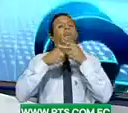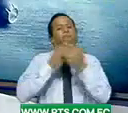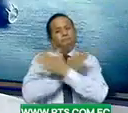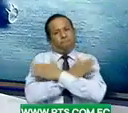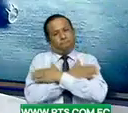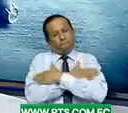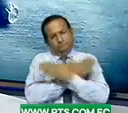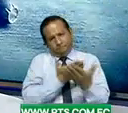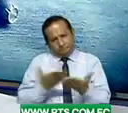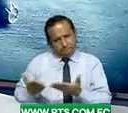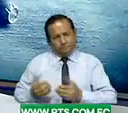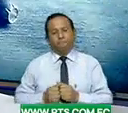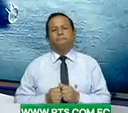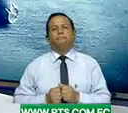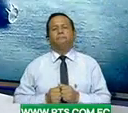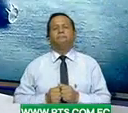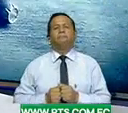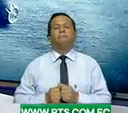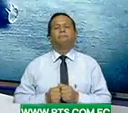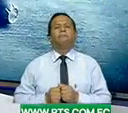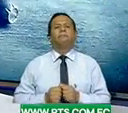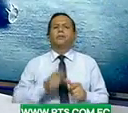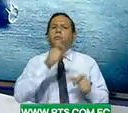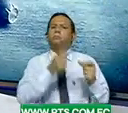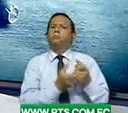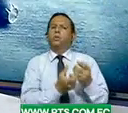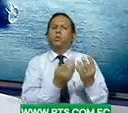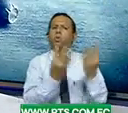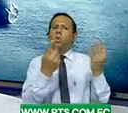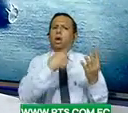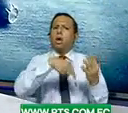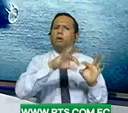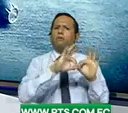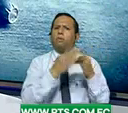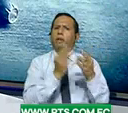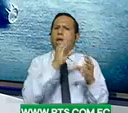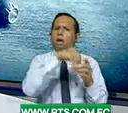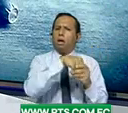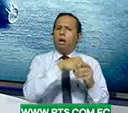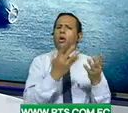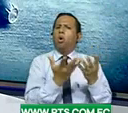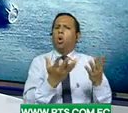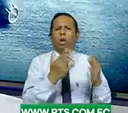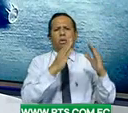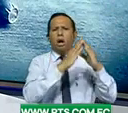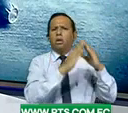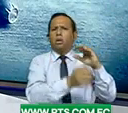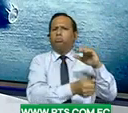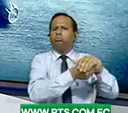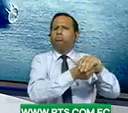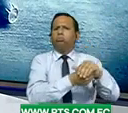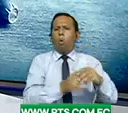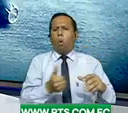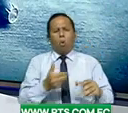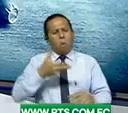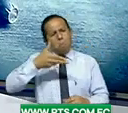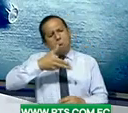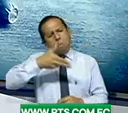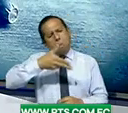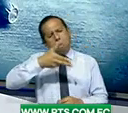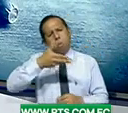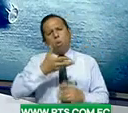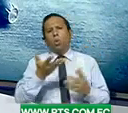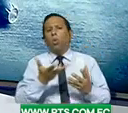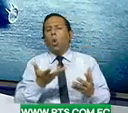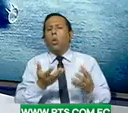asesinan a varios integrantes de una familia mientras se encontraban dentro de su domicilio ubicado en el suroeste de Guayaquil. Este